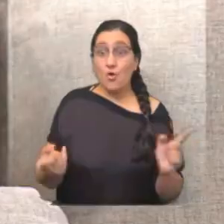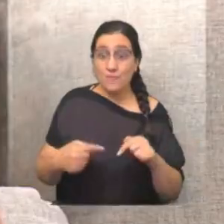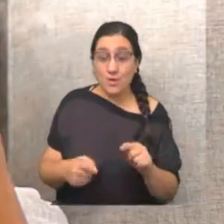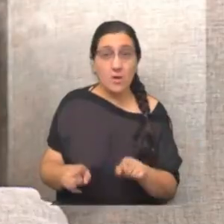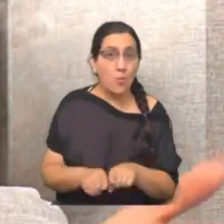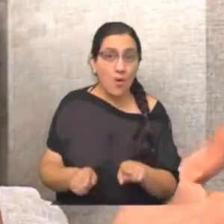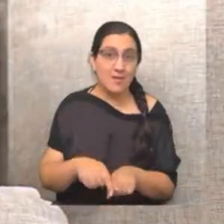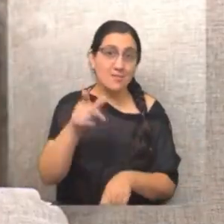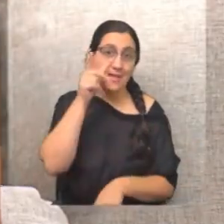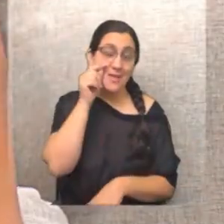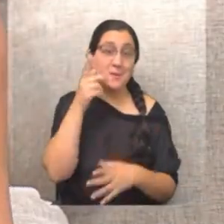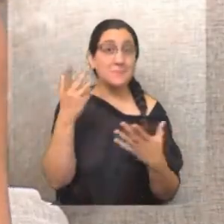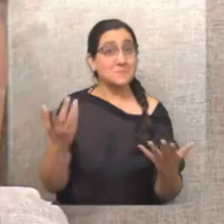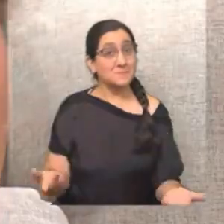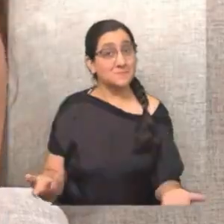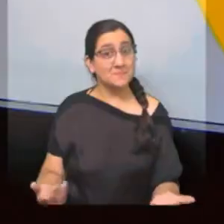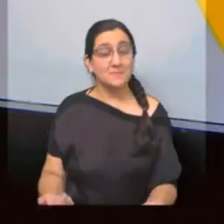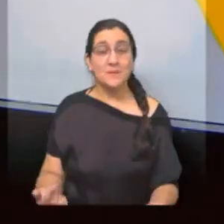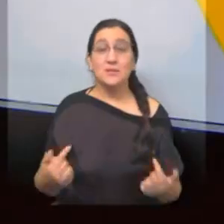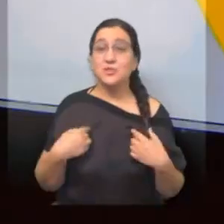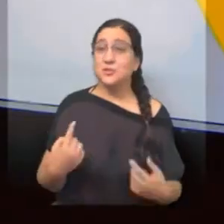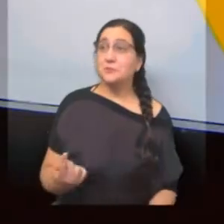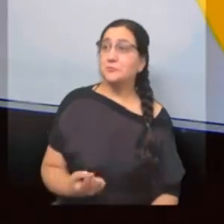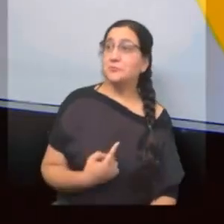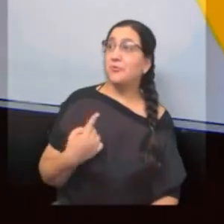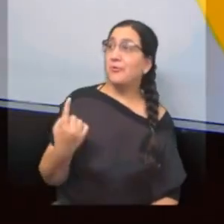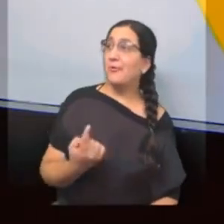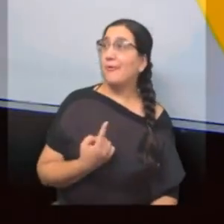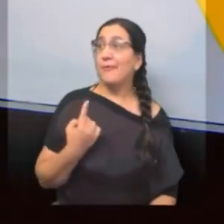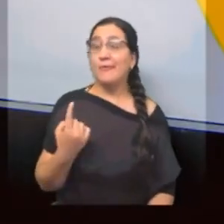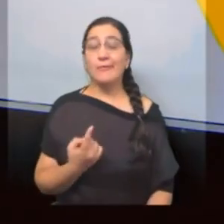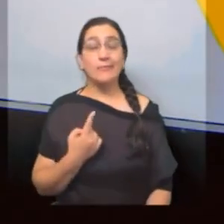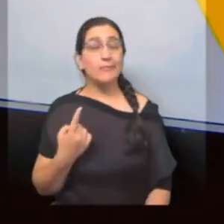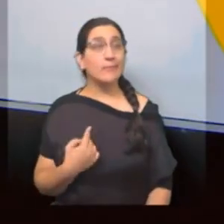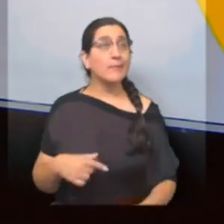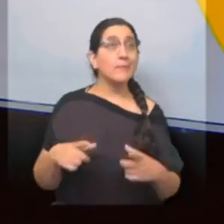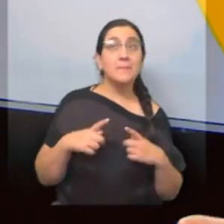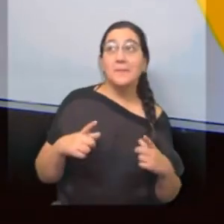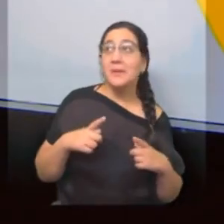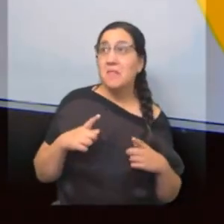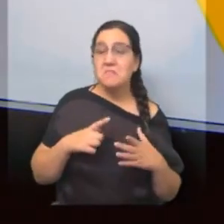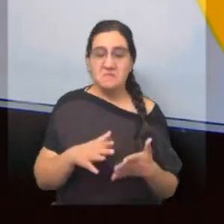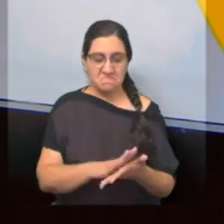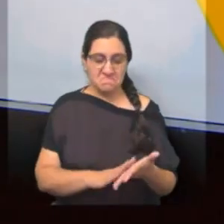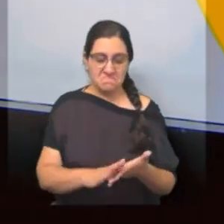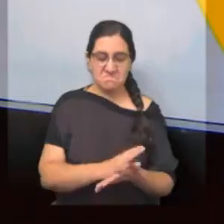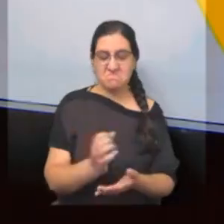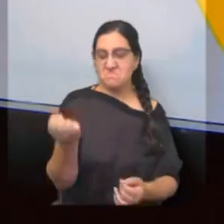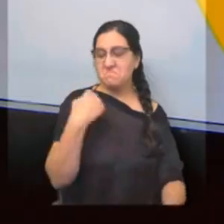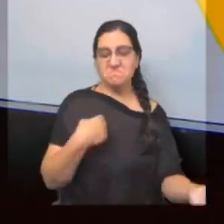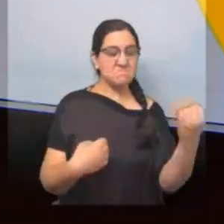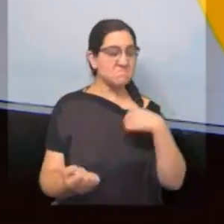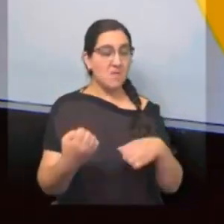Tania. Yo me quedé la primera semana de enero, los últimos de diciembre, nadie daba bola. Ahora volvió